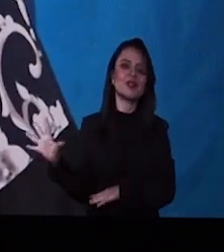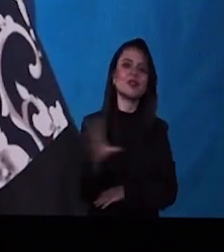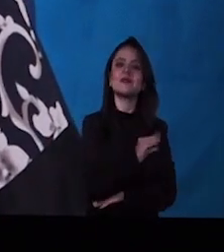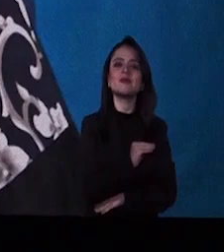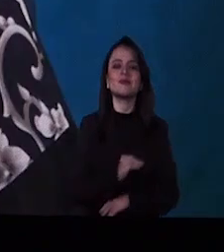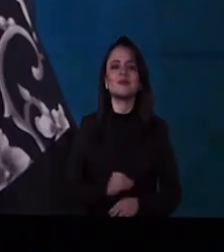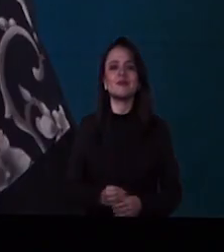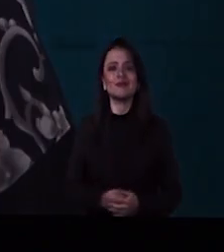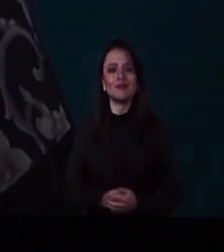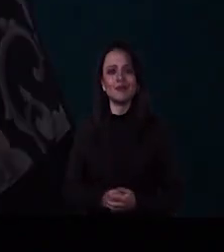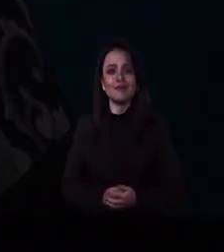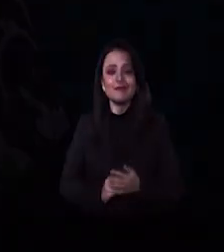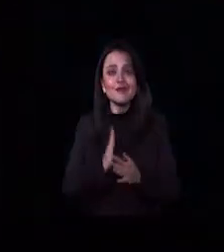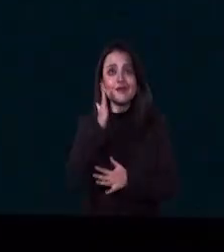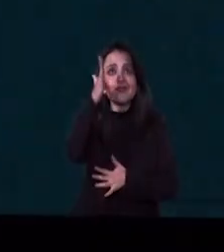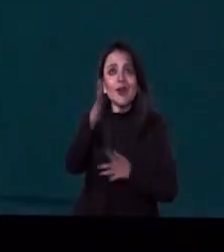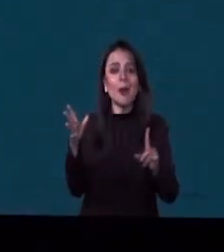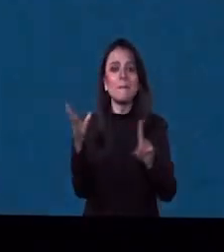todos.